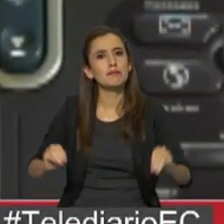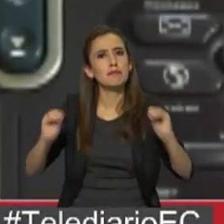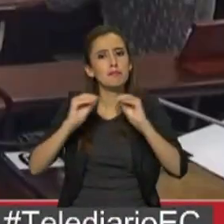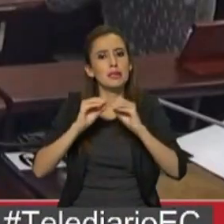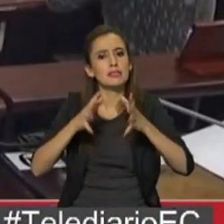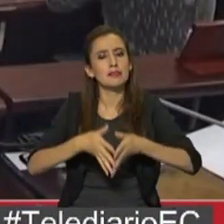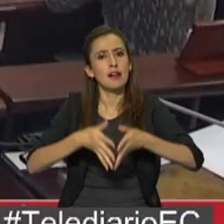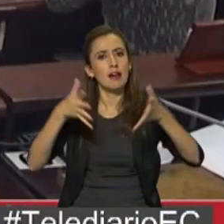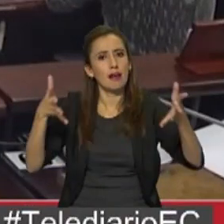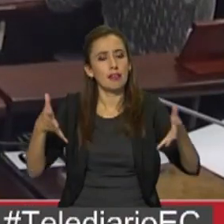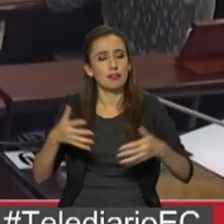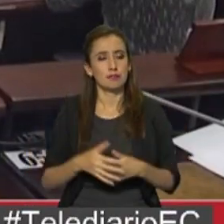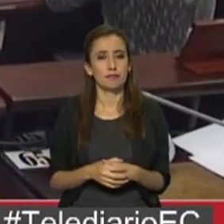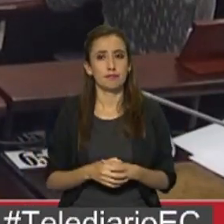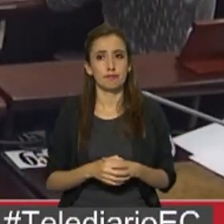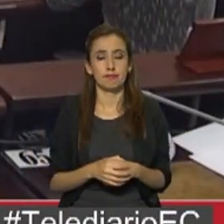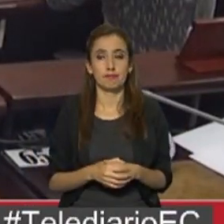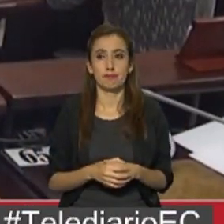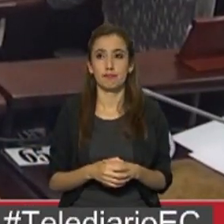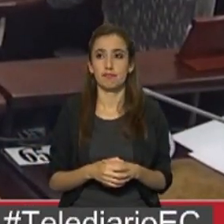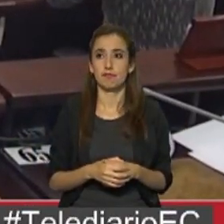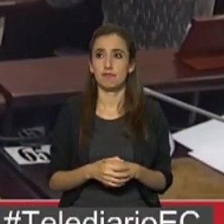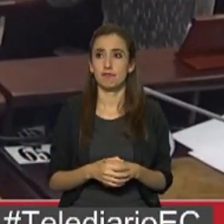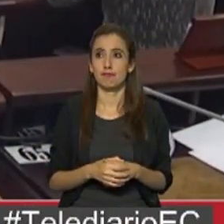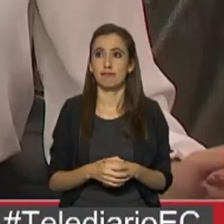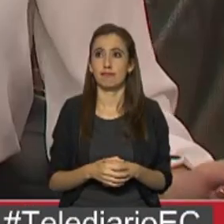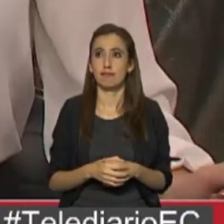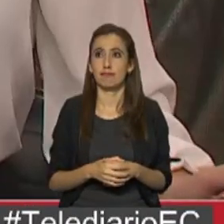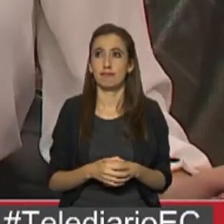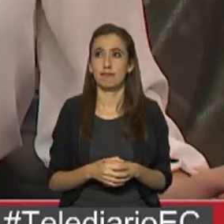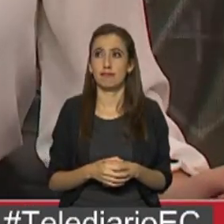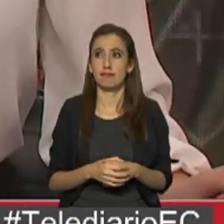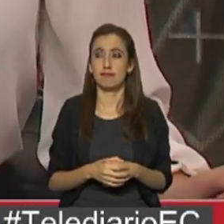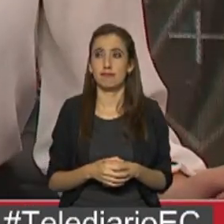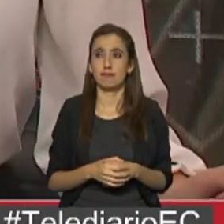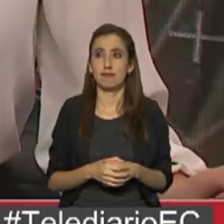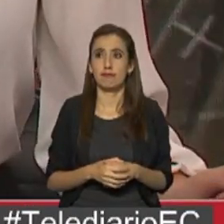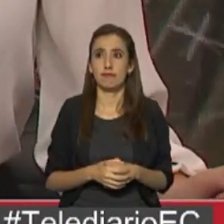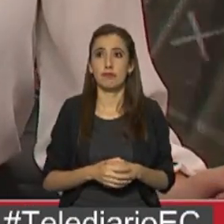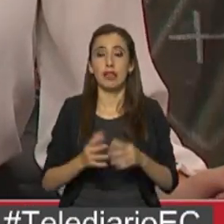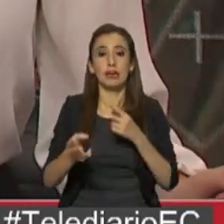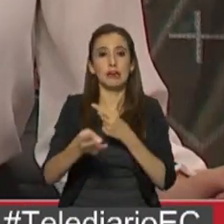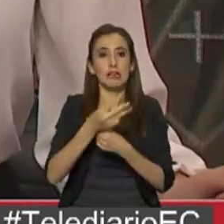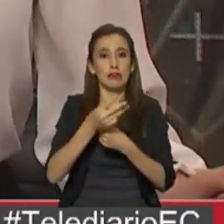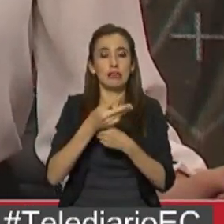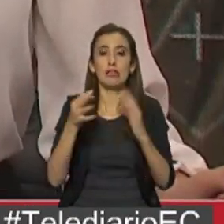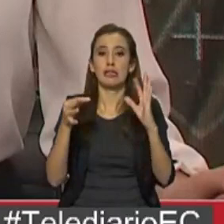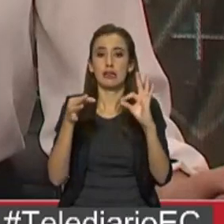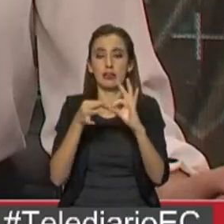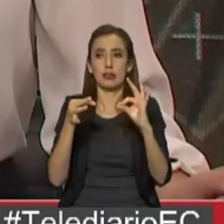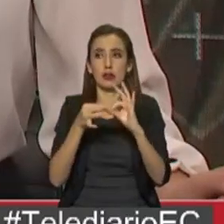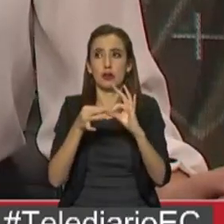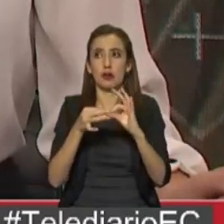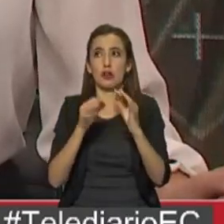enorme no son carlos figueroa medios públicos internet redes sociales mensajes de texto y medios de comunicación